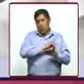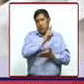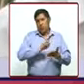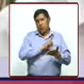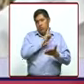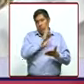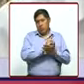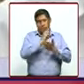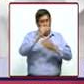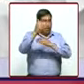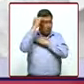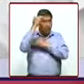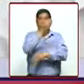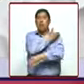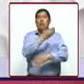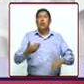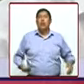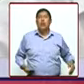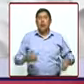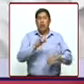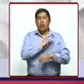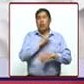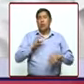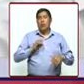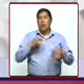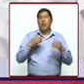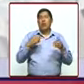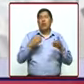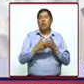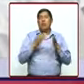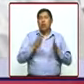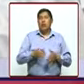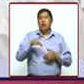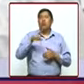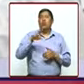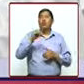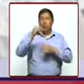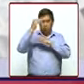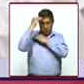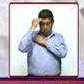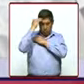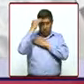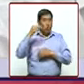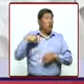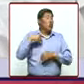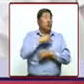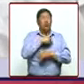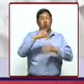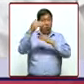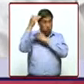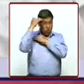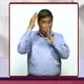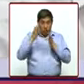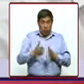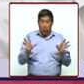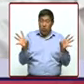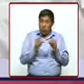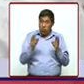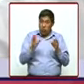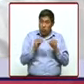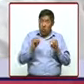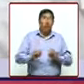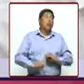y al presidente del Comité Cívico: los cruceños tenemos que reunirnos entre todos y definir